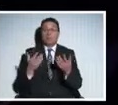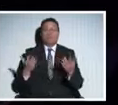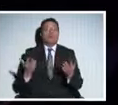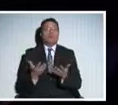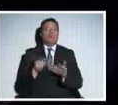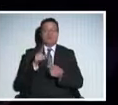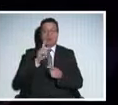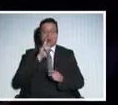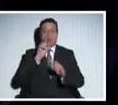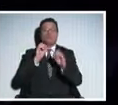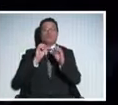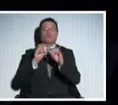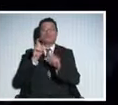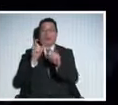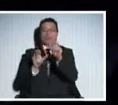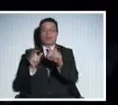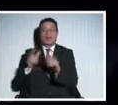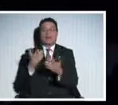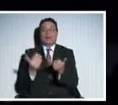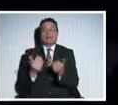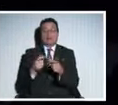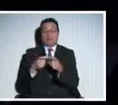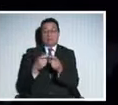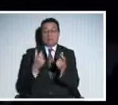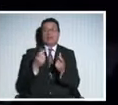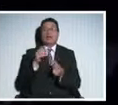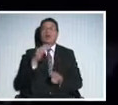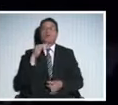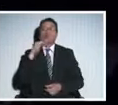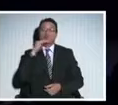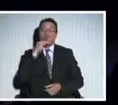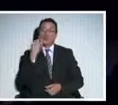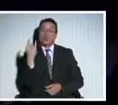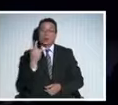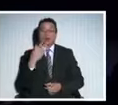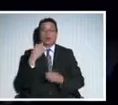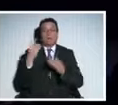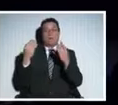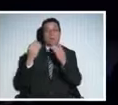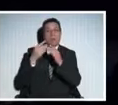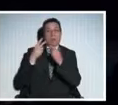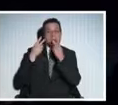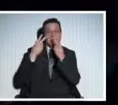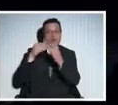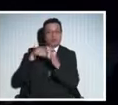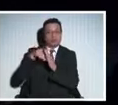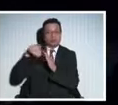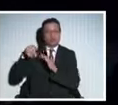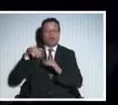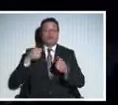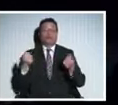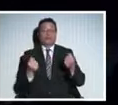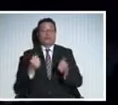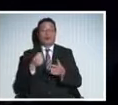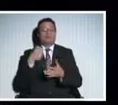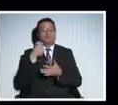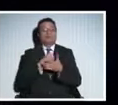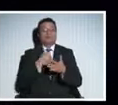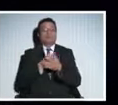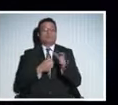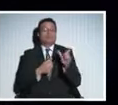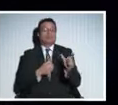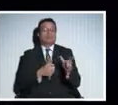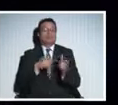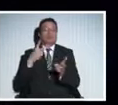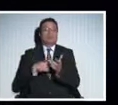hay mucha gente que necesita el pase con urgencia, sobre todo para tomar la micro interurbana que los choferes insisten con el sello